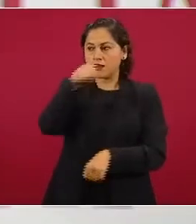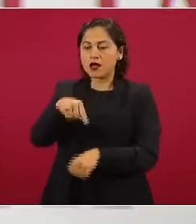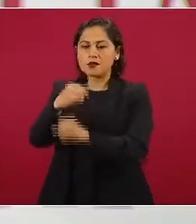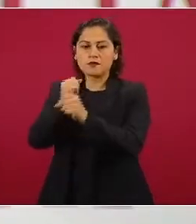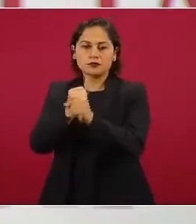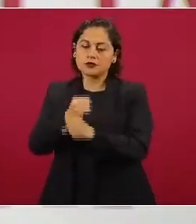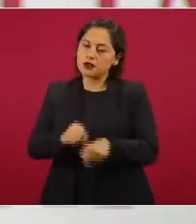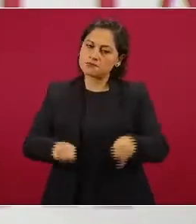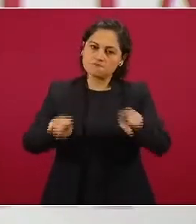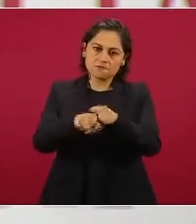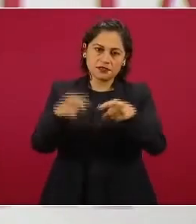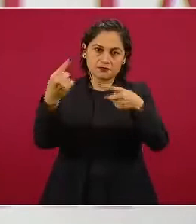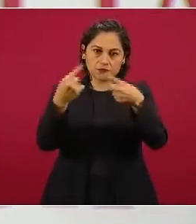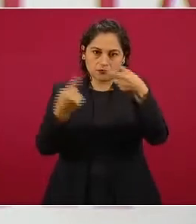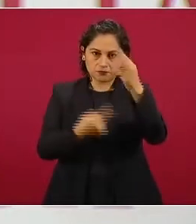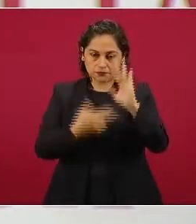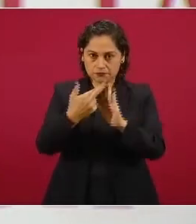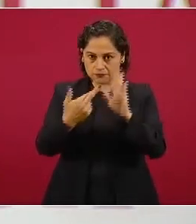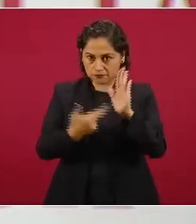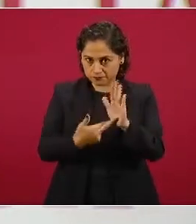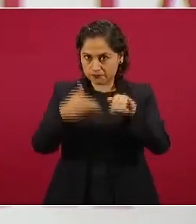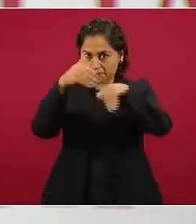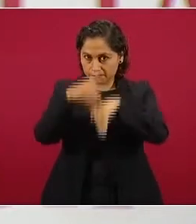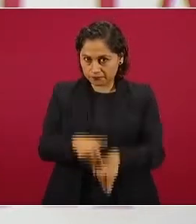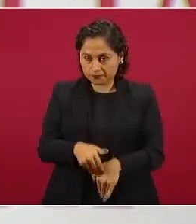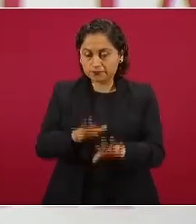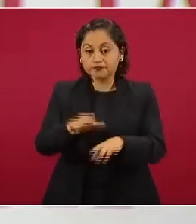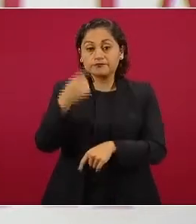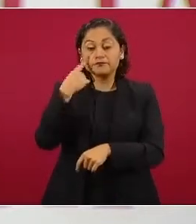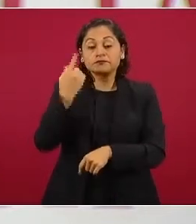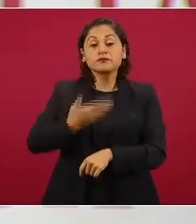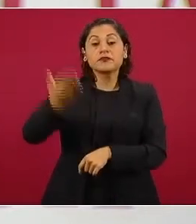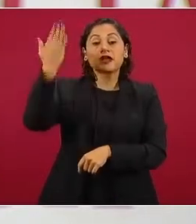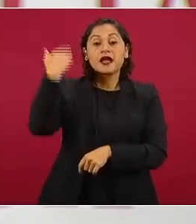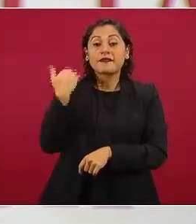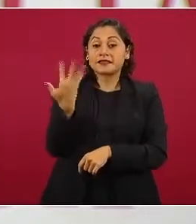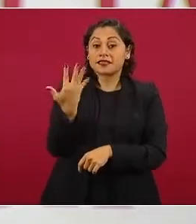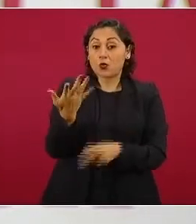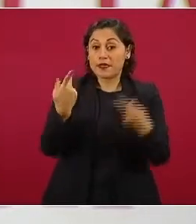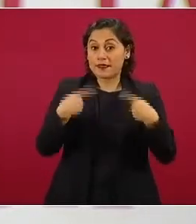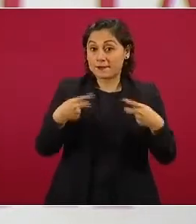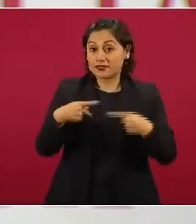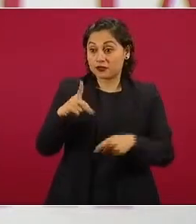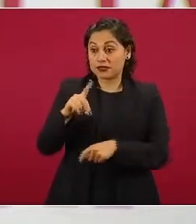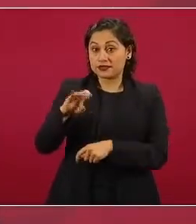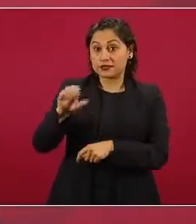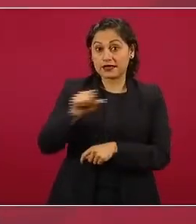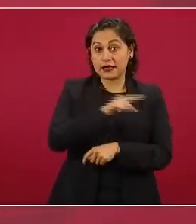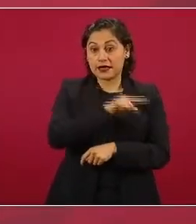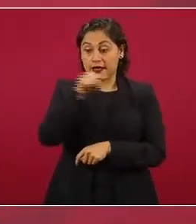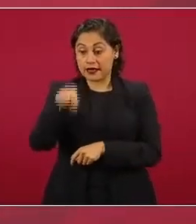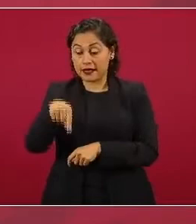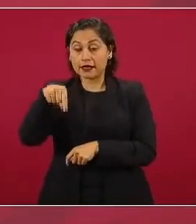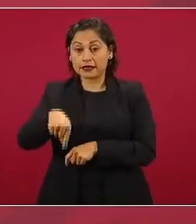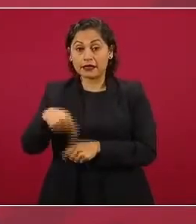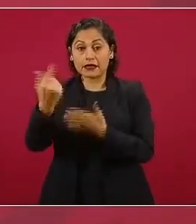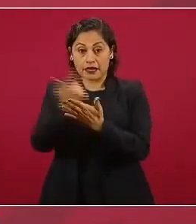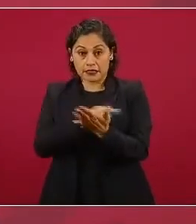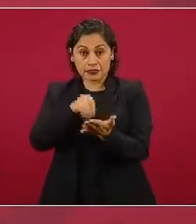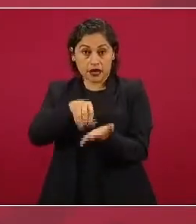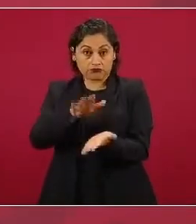al gobierno, estaban acreditados 50 agentes y a esta fecha no han cambiado, es el mismo número.